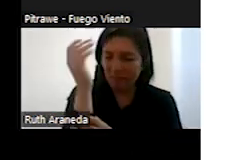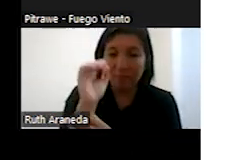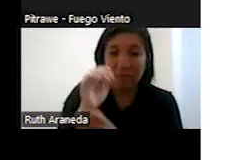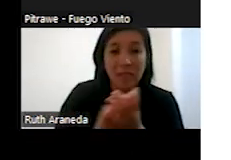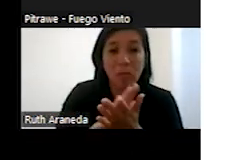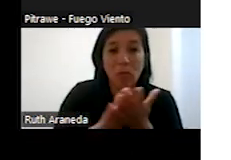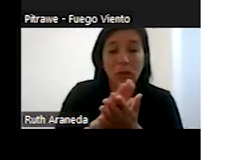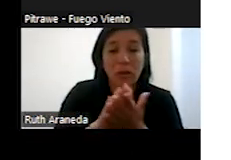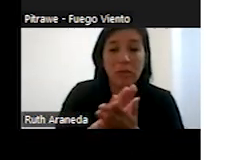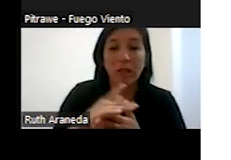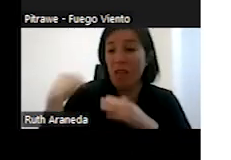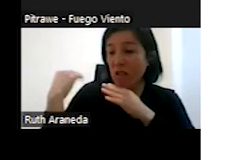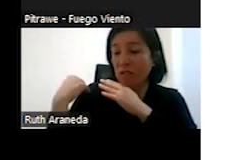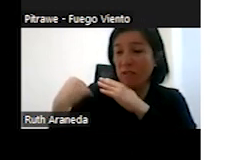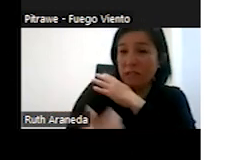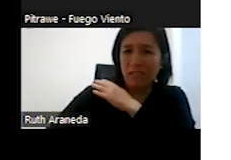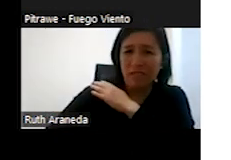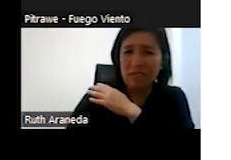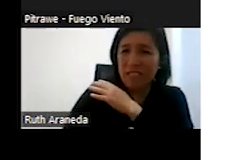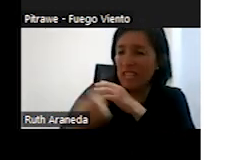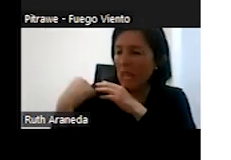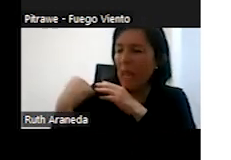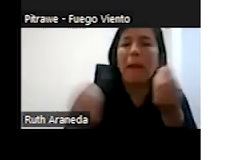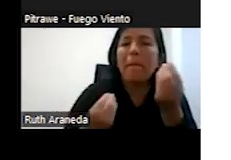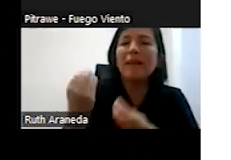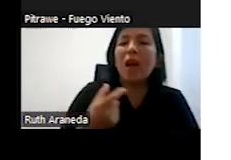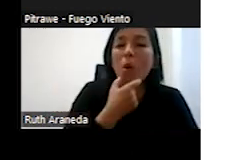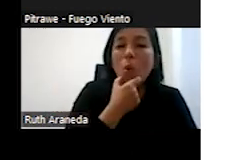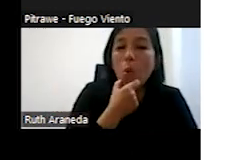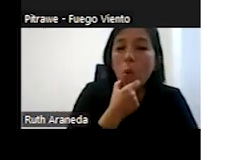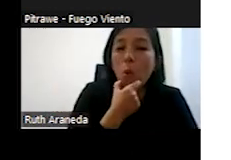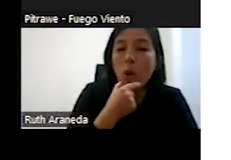de la articulación del hombro, en la que el hueso